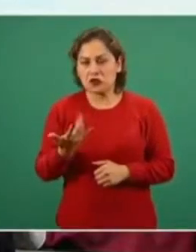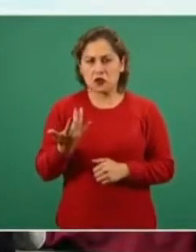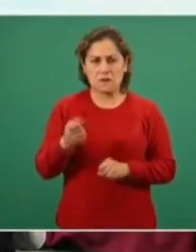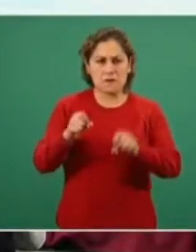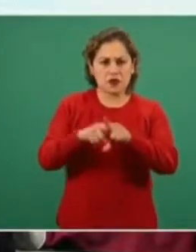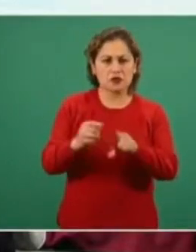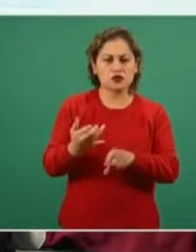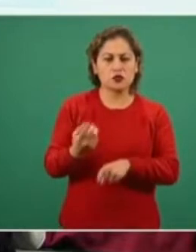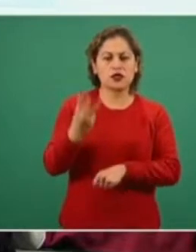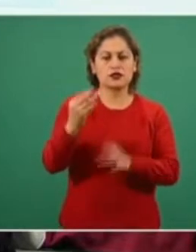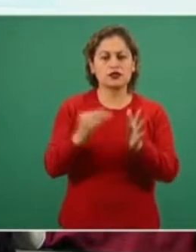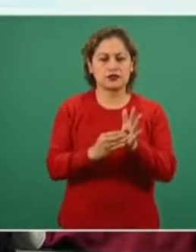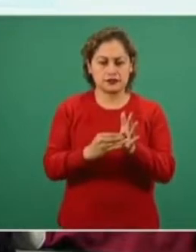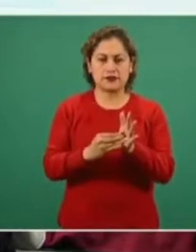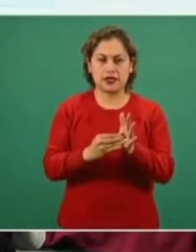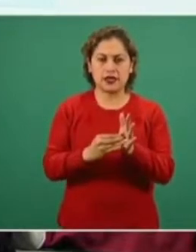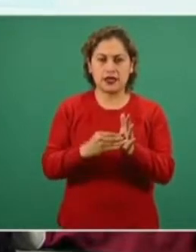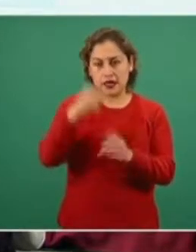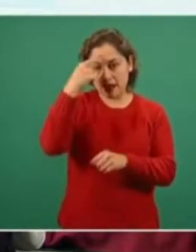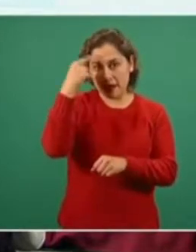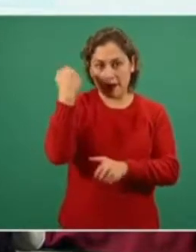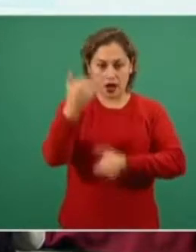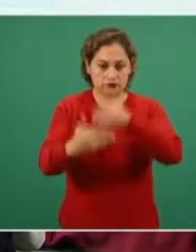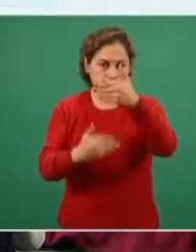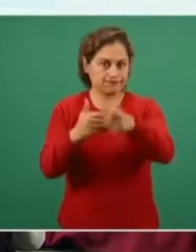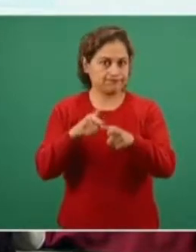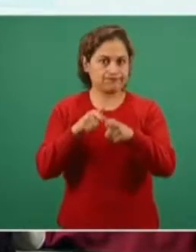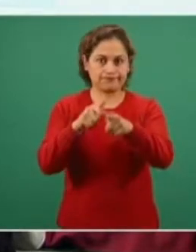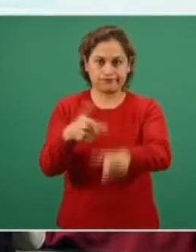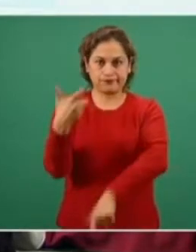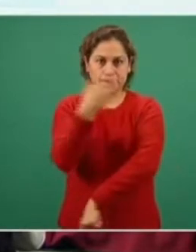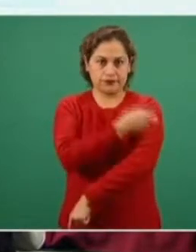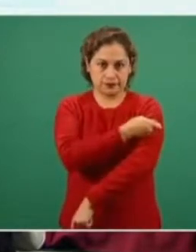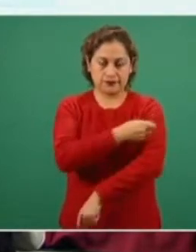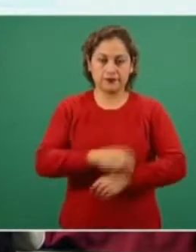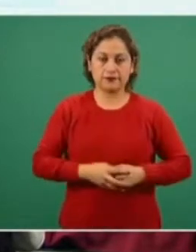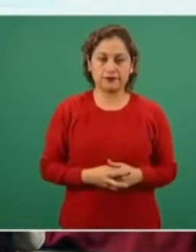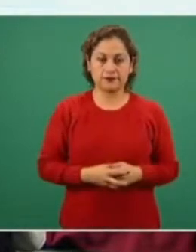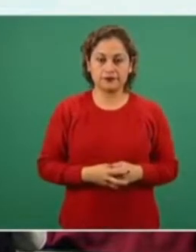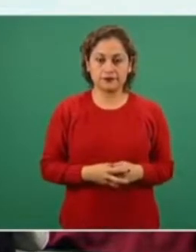de vacunación con el que tenemos hasta el momento. La siguiente.